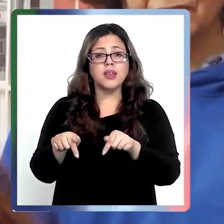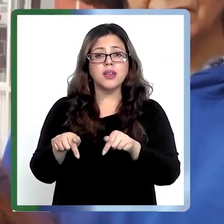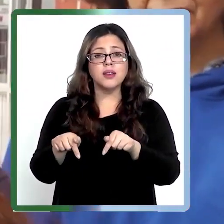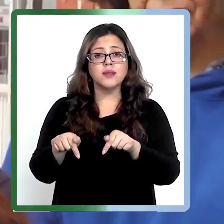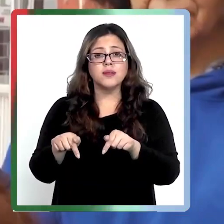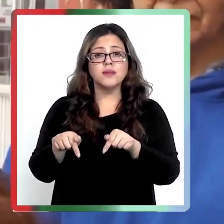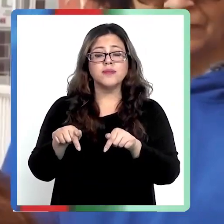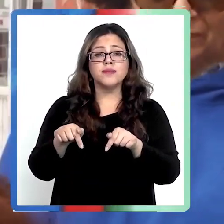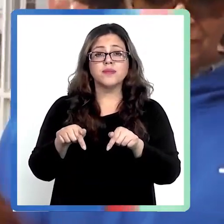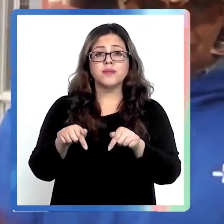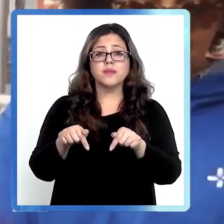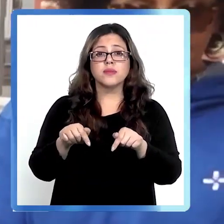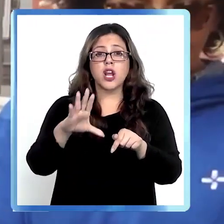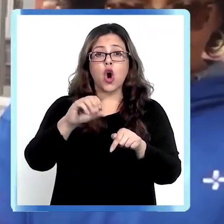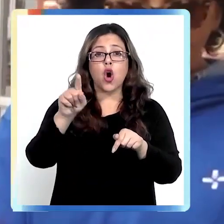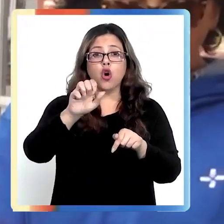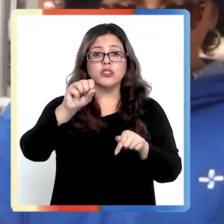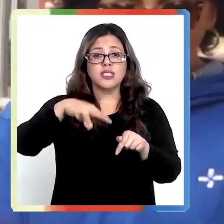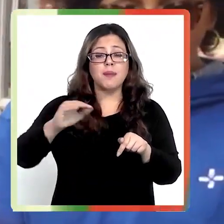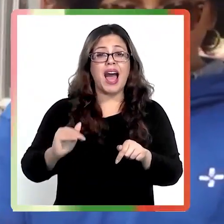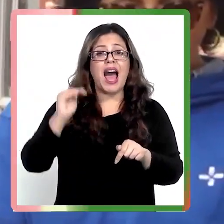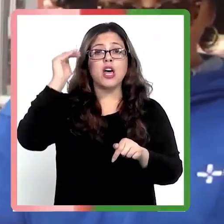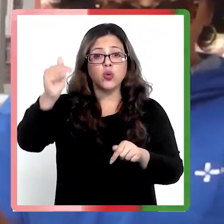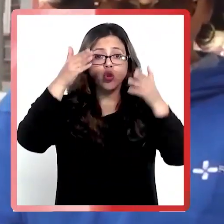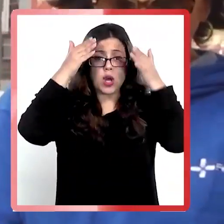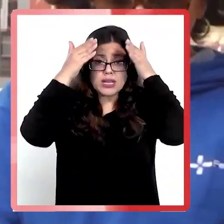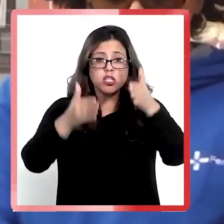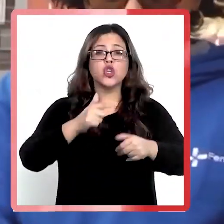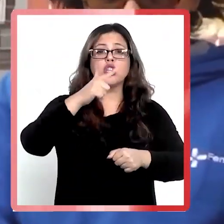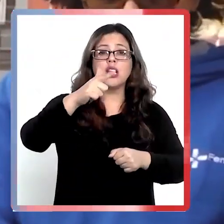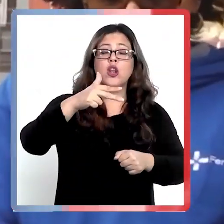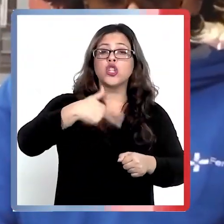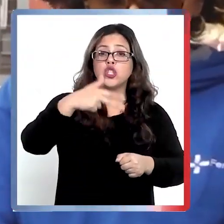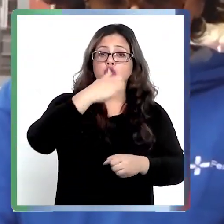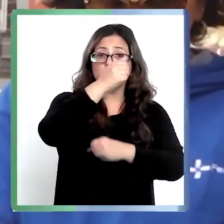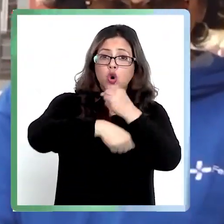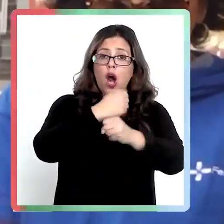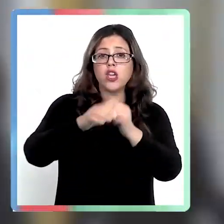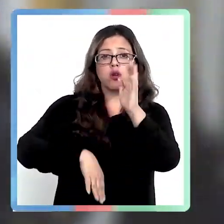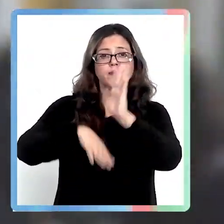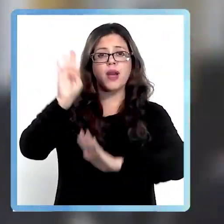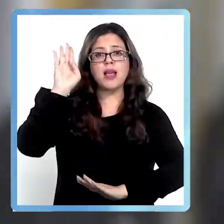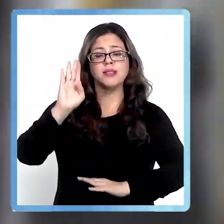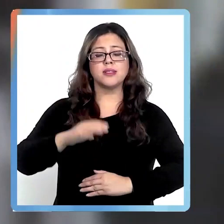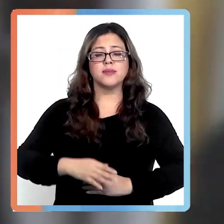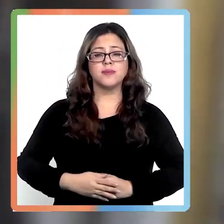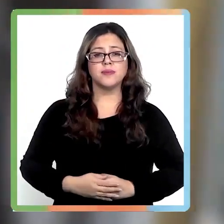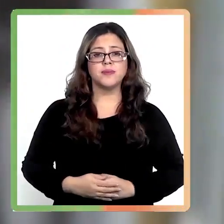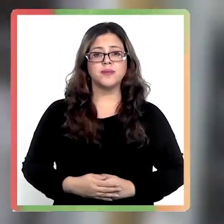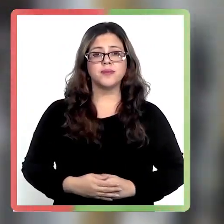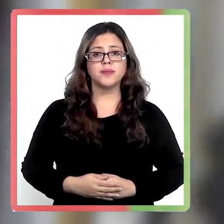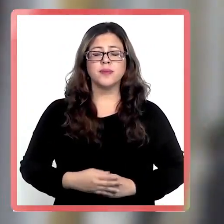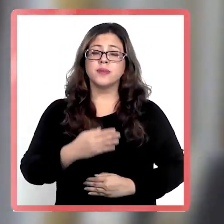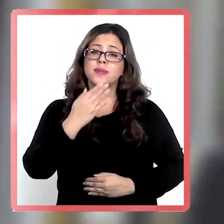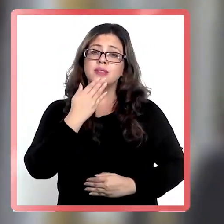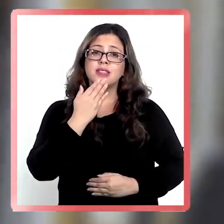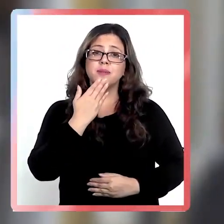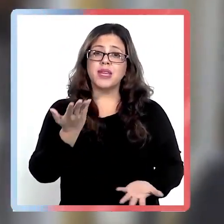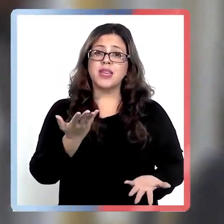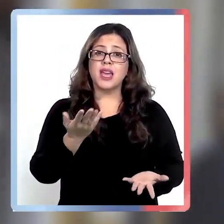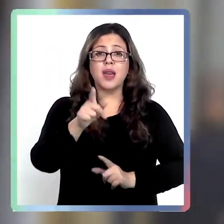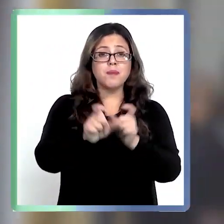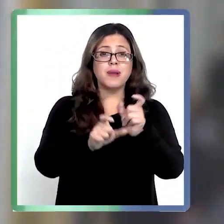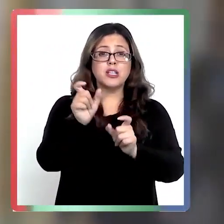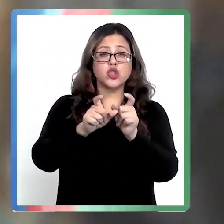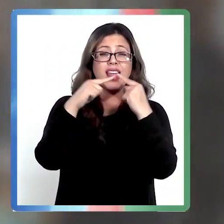usuarios van desde en el COSAM adulto, se atienden desde los 18 años en adelante y nuestra población